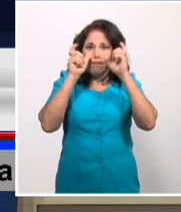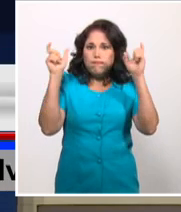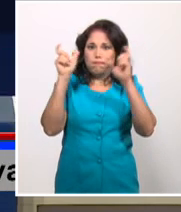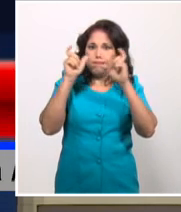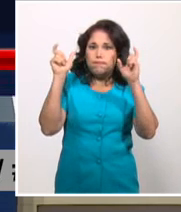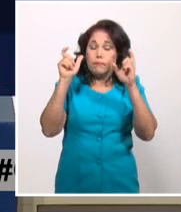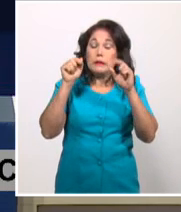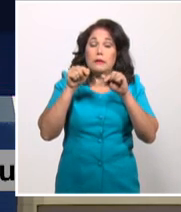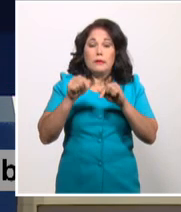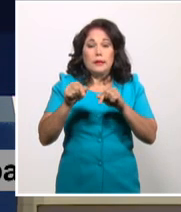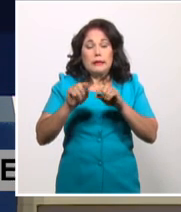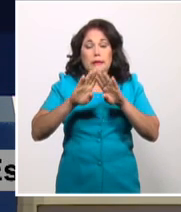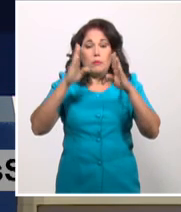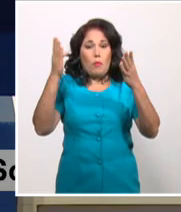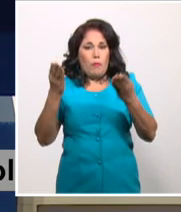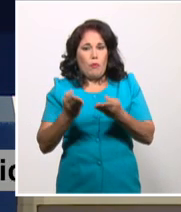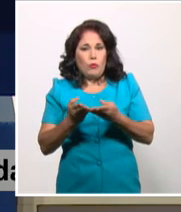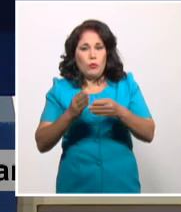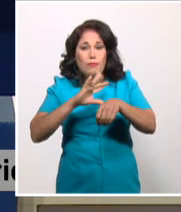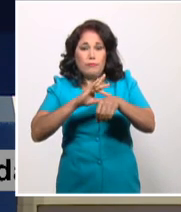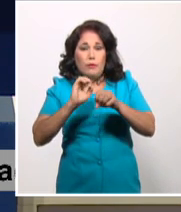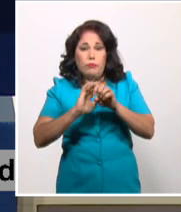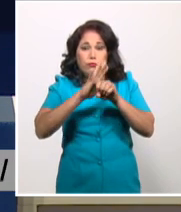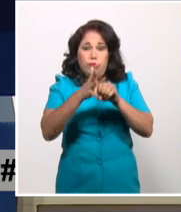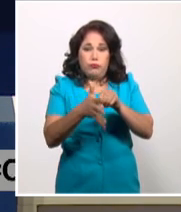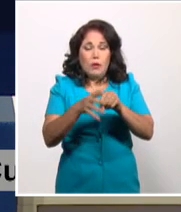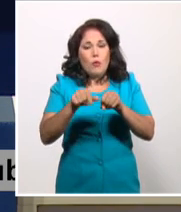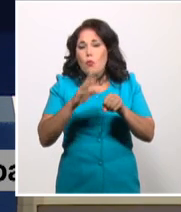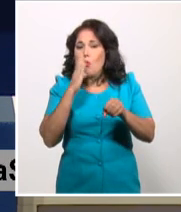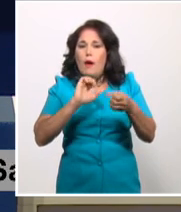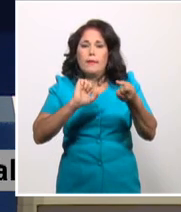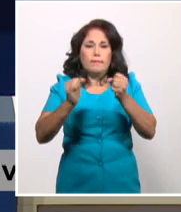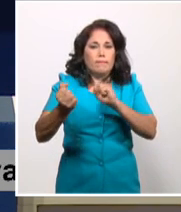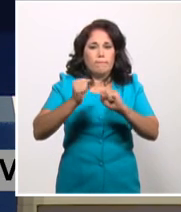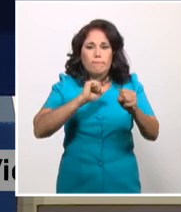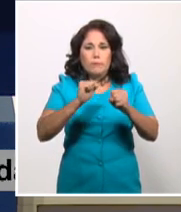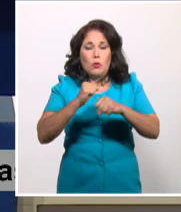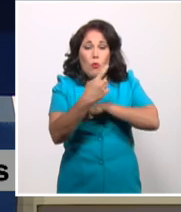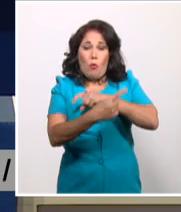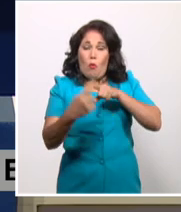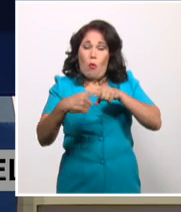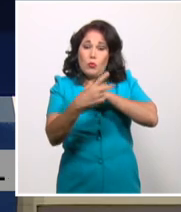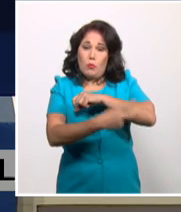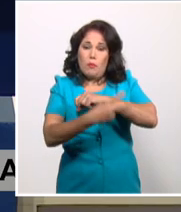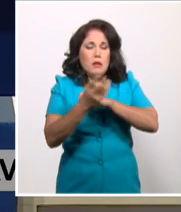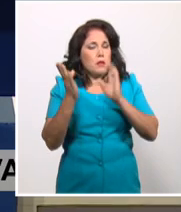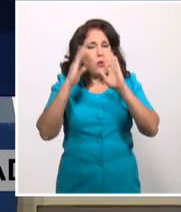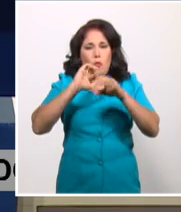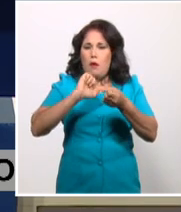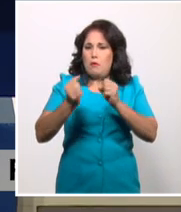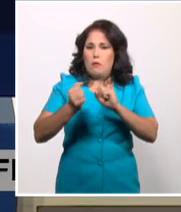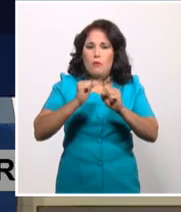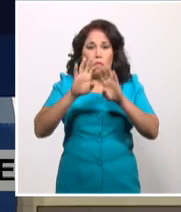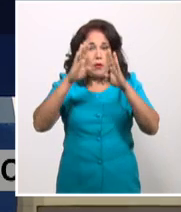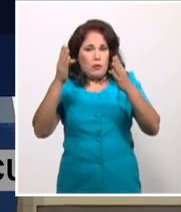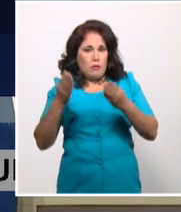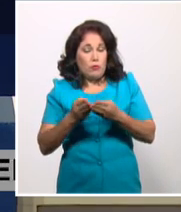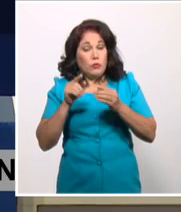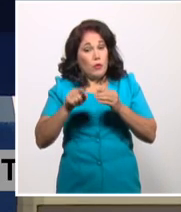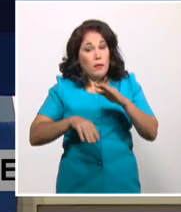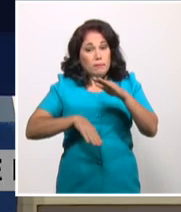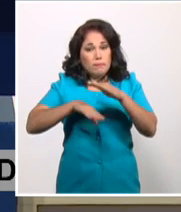milenarias que realmente denotan que no hay un control de esta pandemia. De esta forma se acumulan